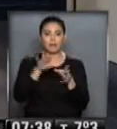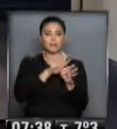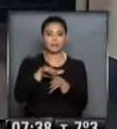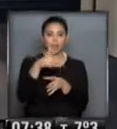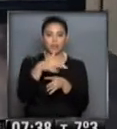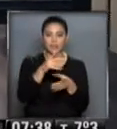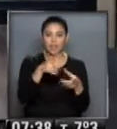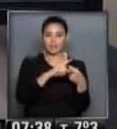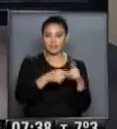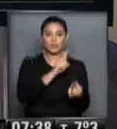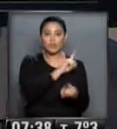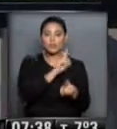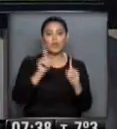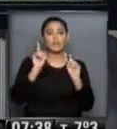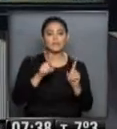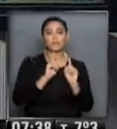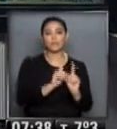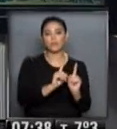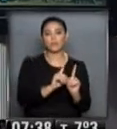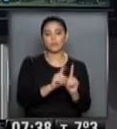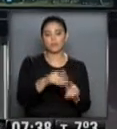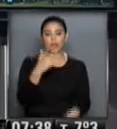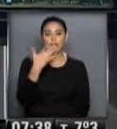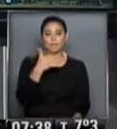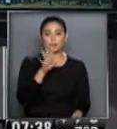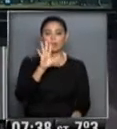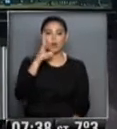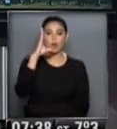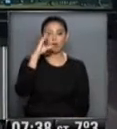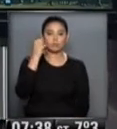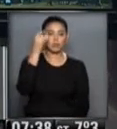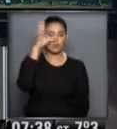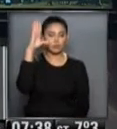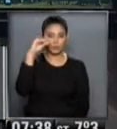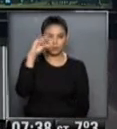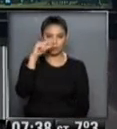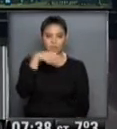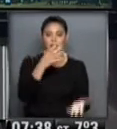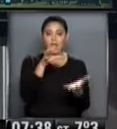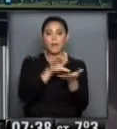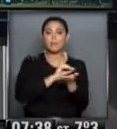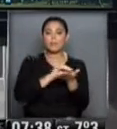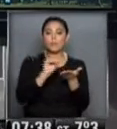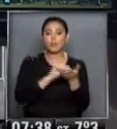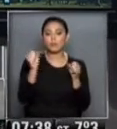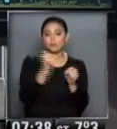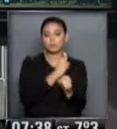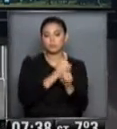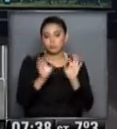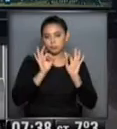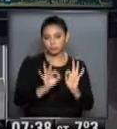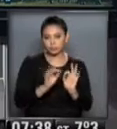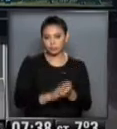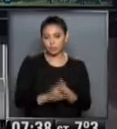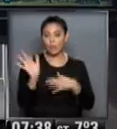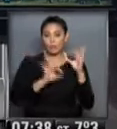tampoco interrumpió el debate legislativo. Cerca de la medianoche, finalmente la Cámara de Diputados le dio la sanción definitiva. El